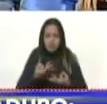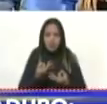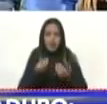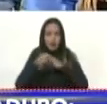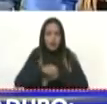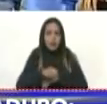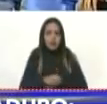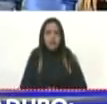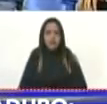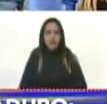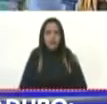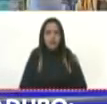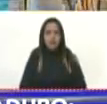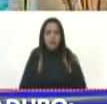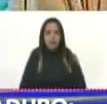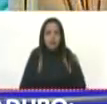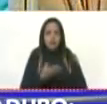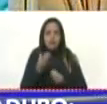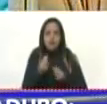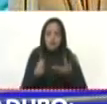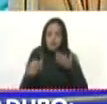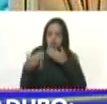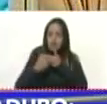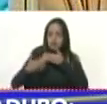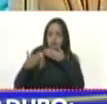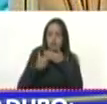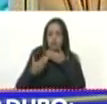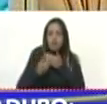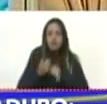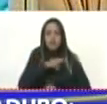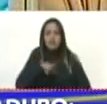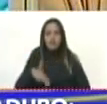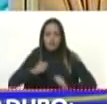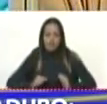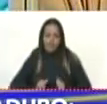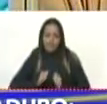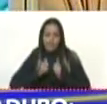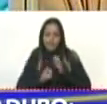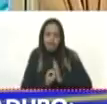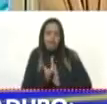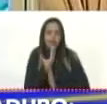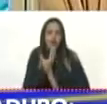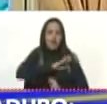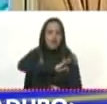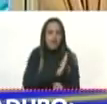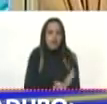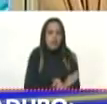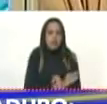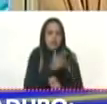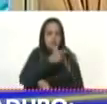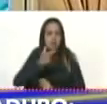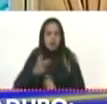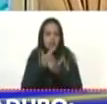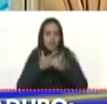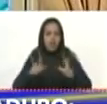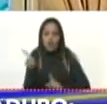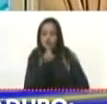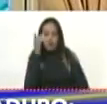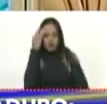Nos han agredido y de nosotros ha brotado la fuerza de los libertadores. No saben con quién se